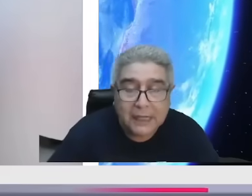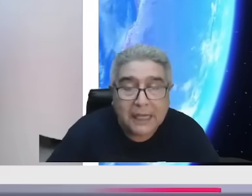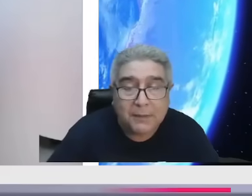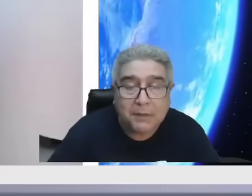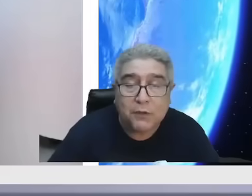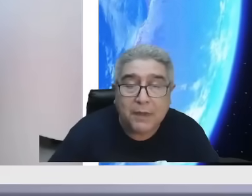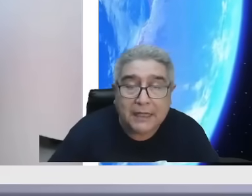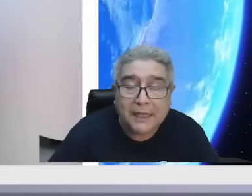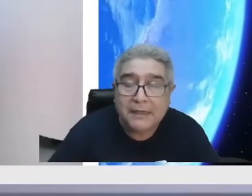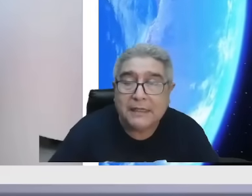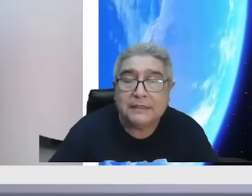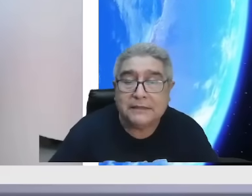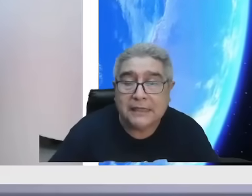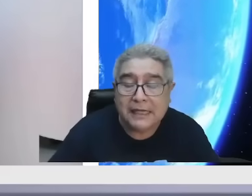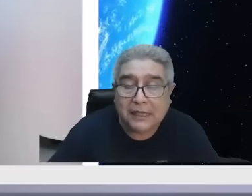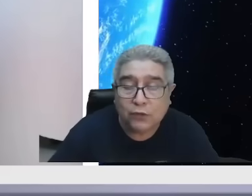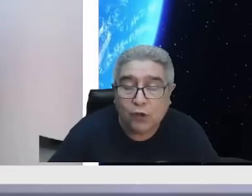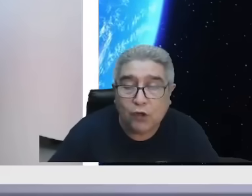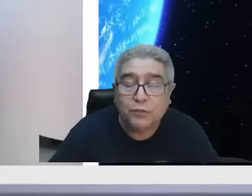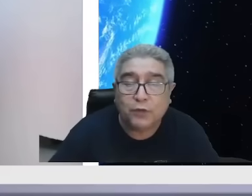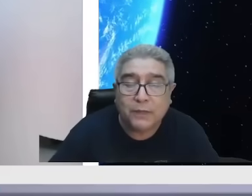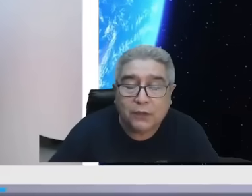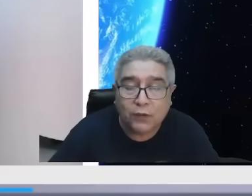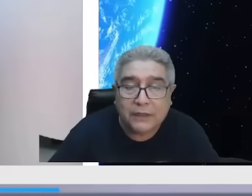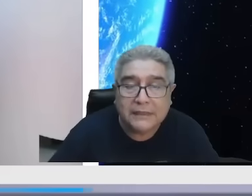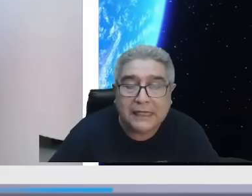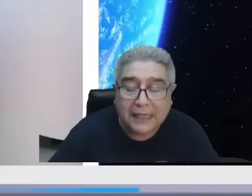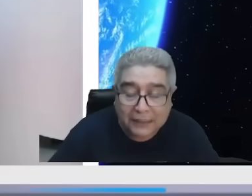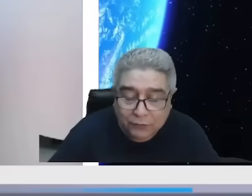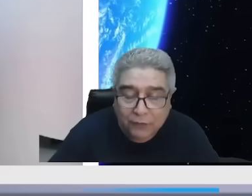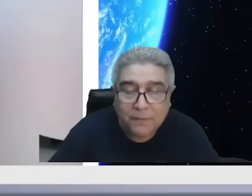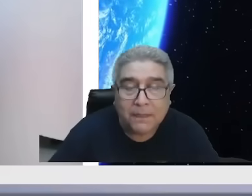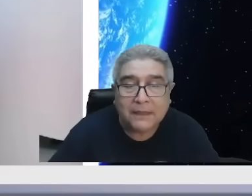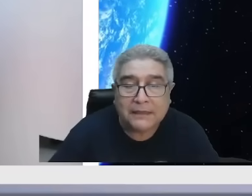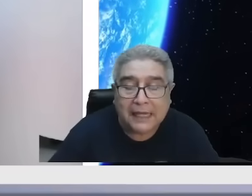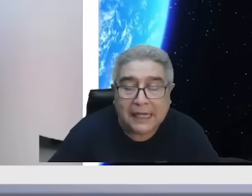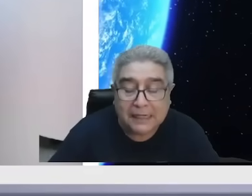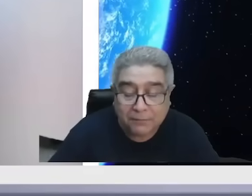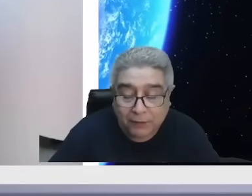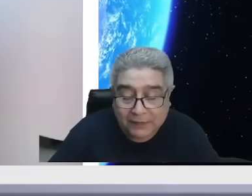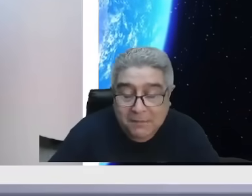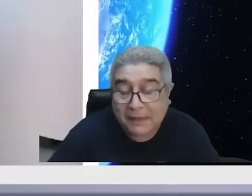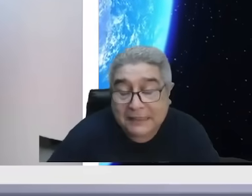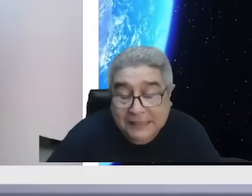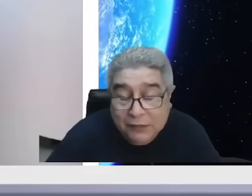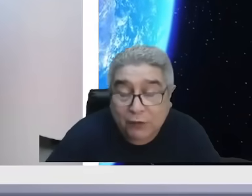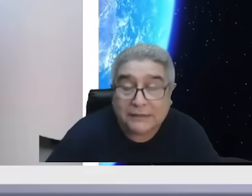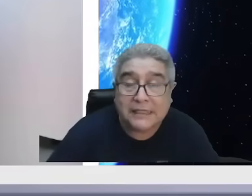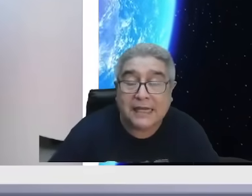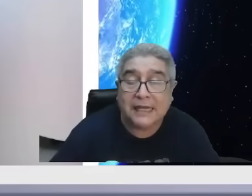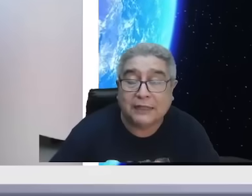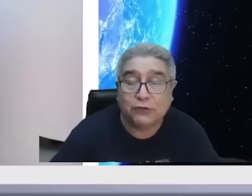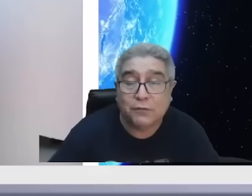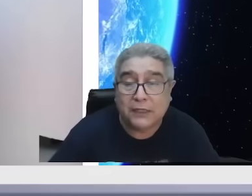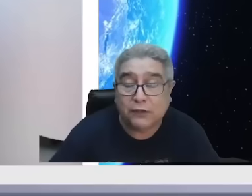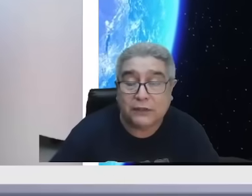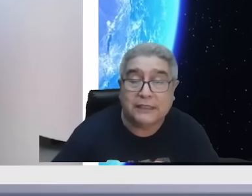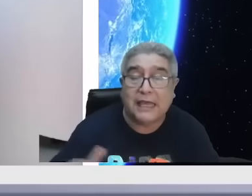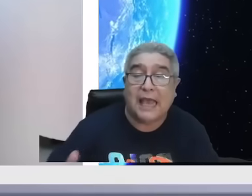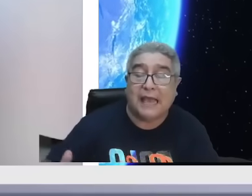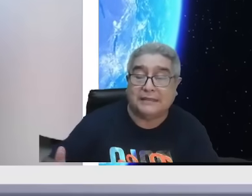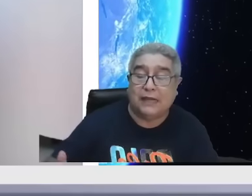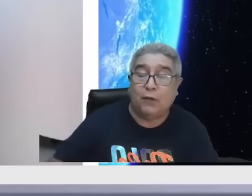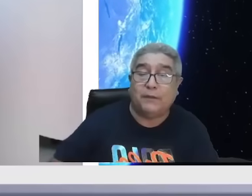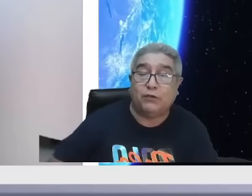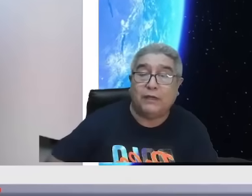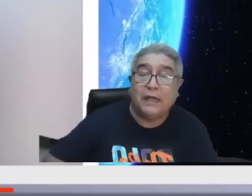productor Epino Ibarra, señalando los pormenores del caso del magnicidio que señalan estos medios, y